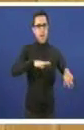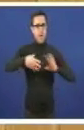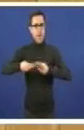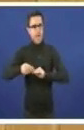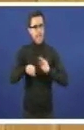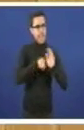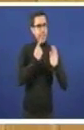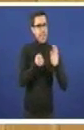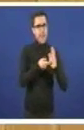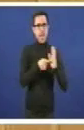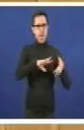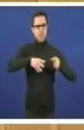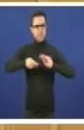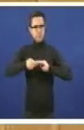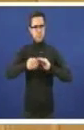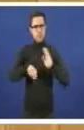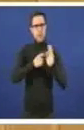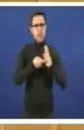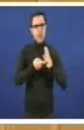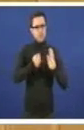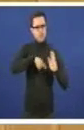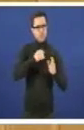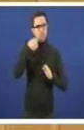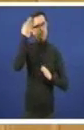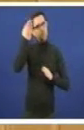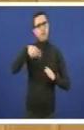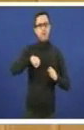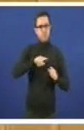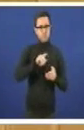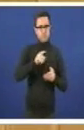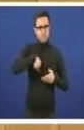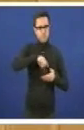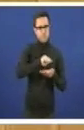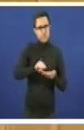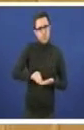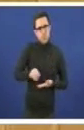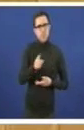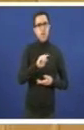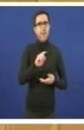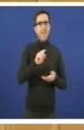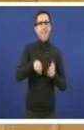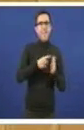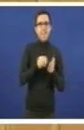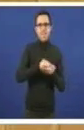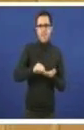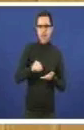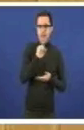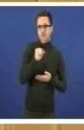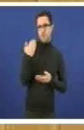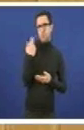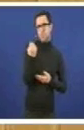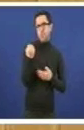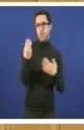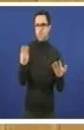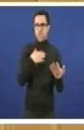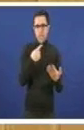unha lei que nos non inventamos unha lei que nos non redactamos e unha lei redactada no ano 2008 polo